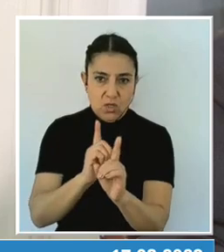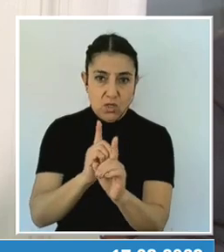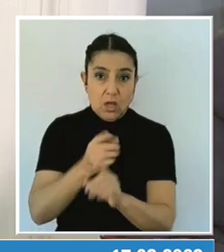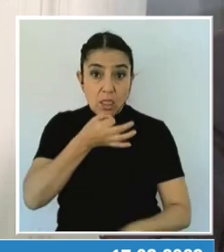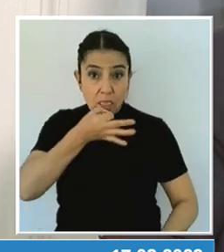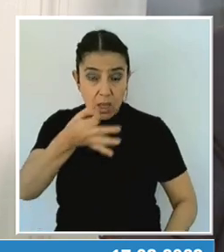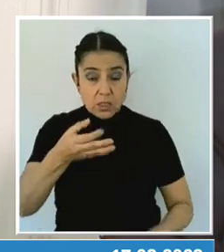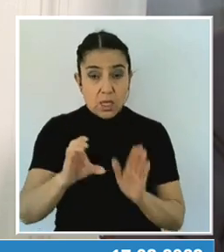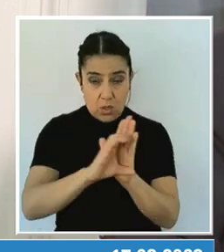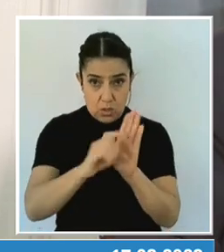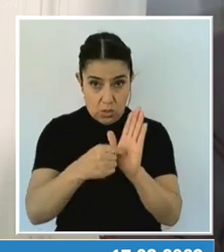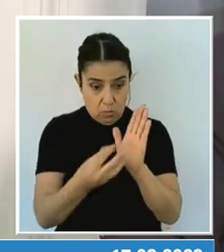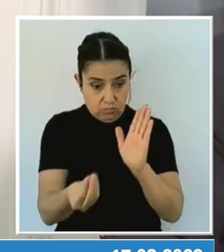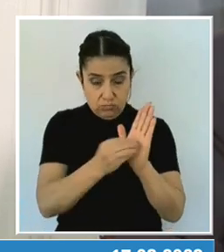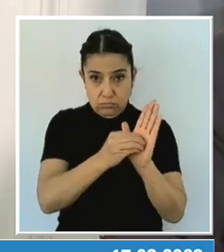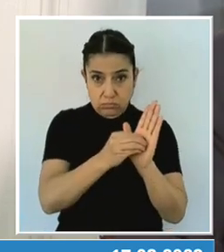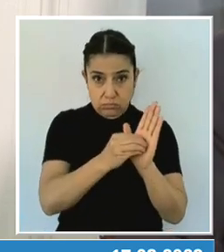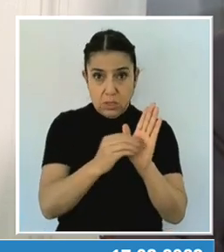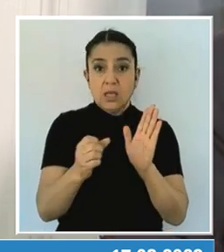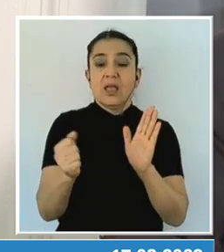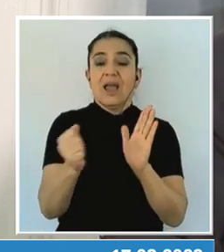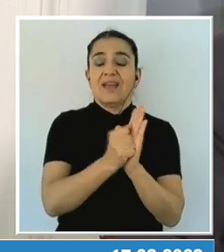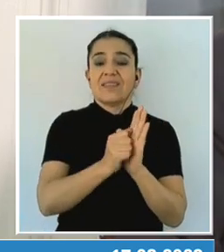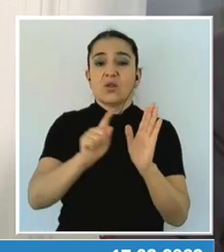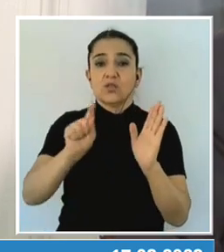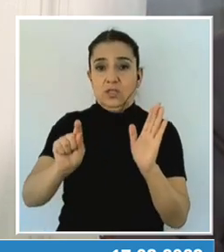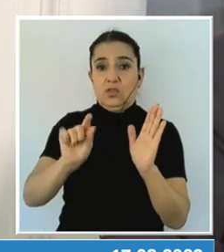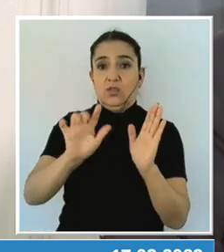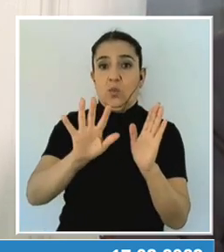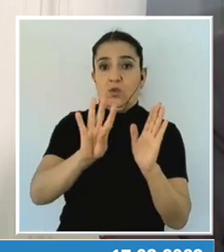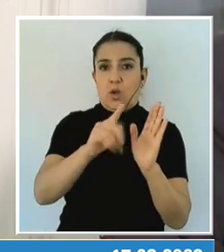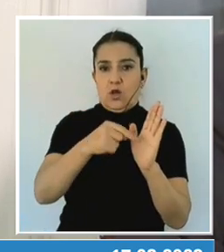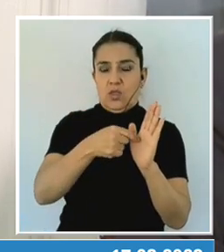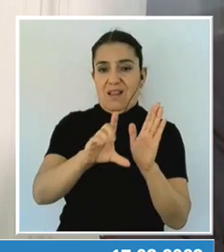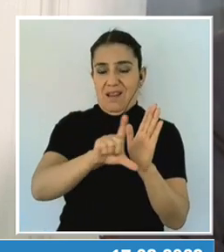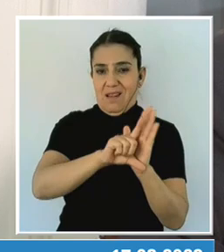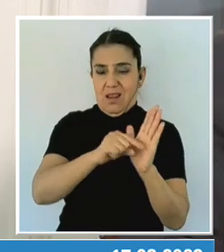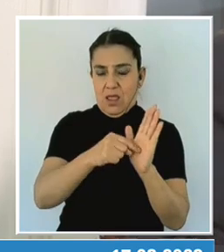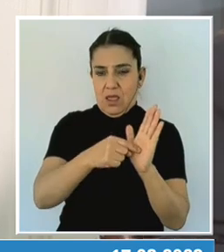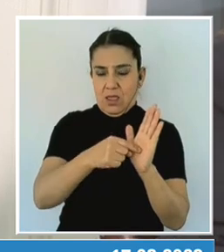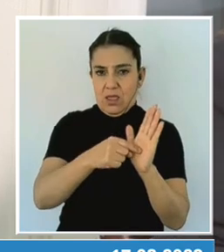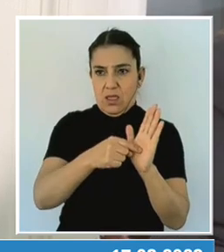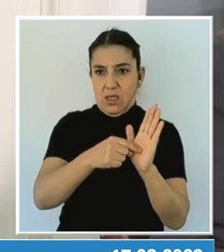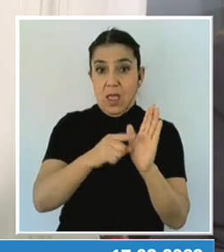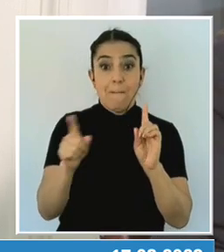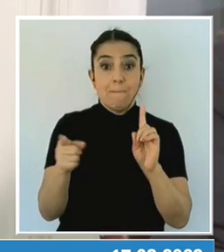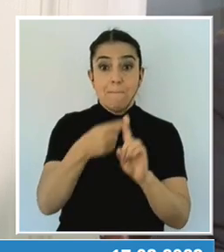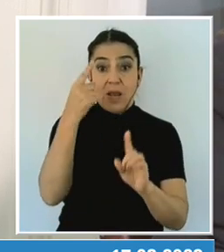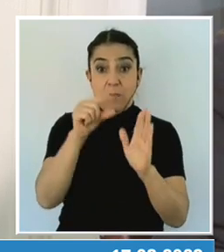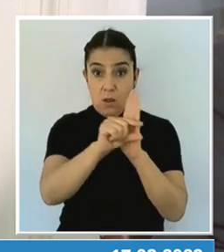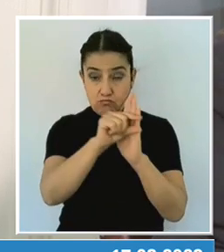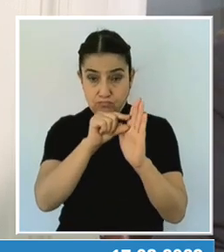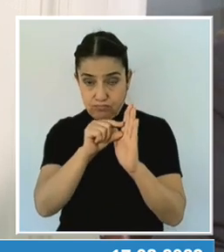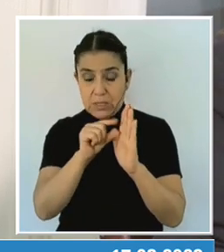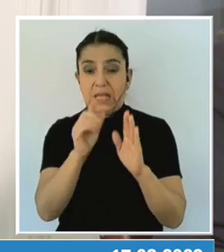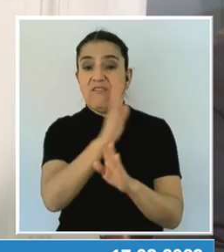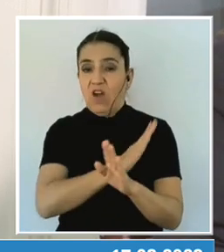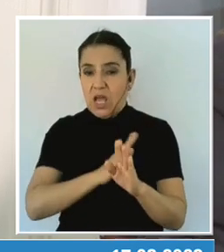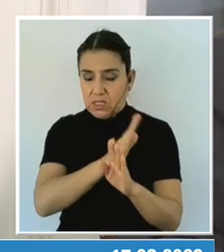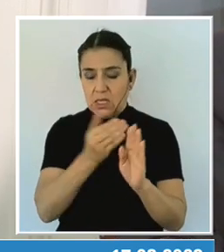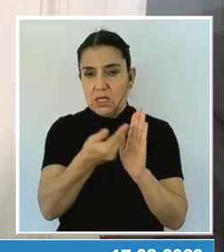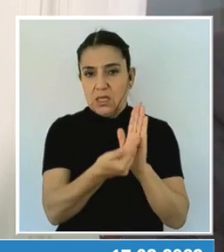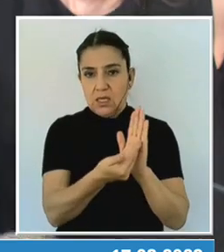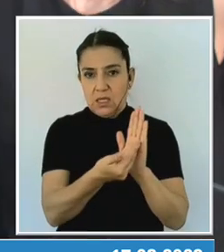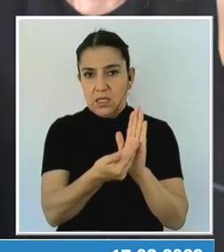de Chile, como dice el artículo 154 de la ley, en su primera base institucional, que